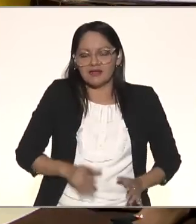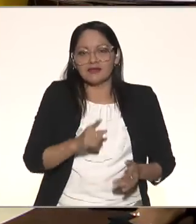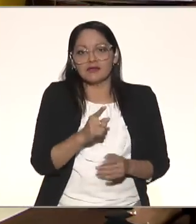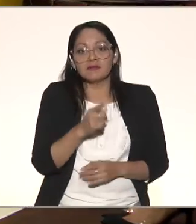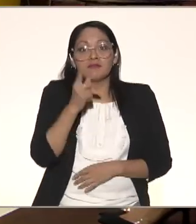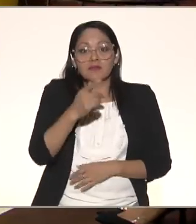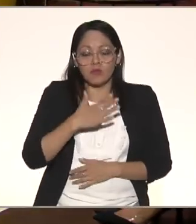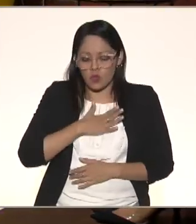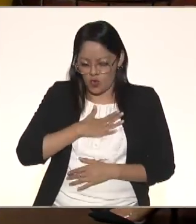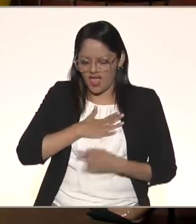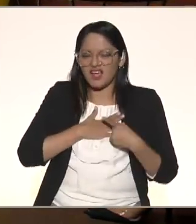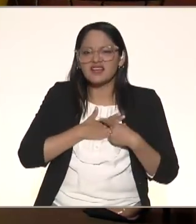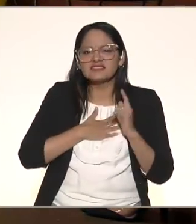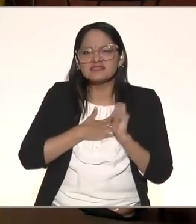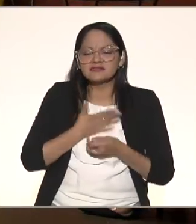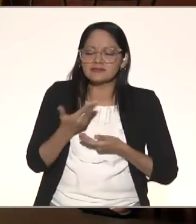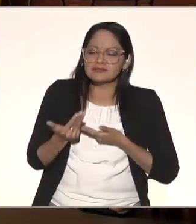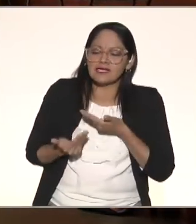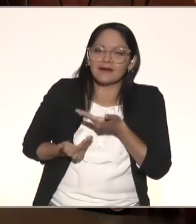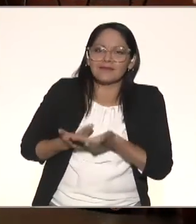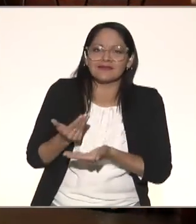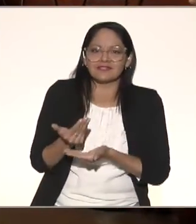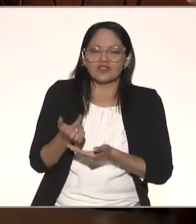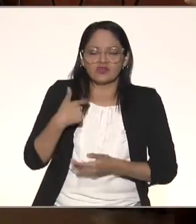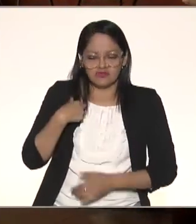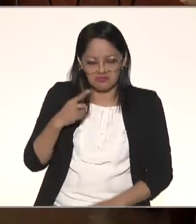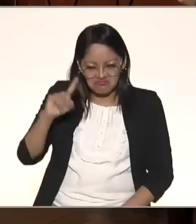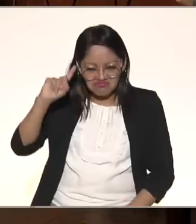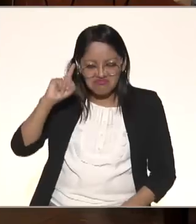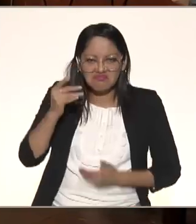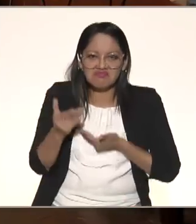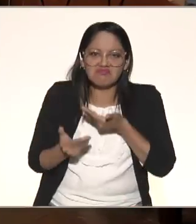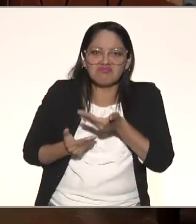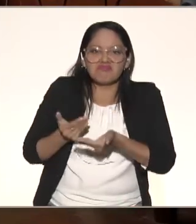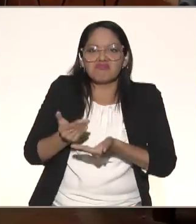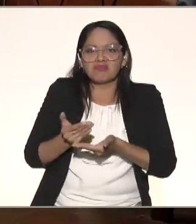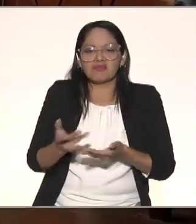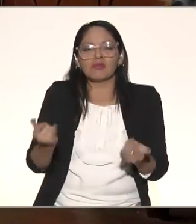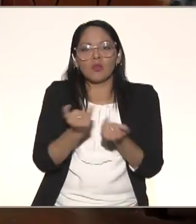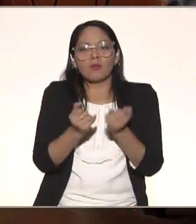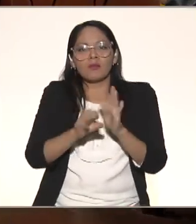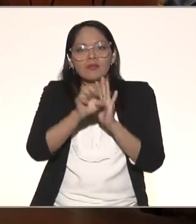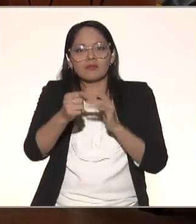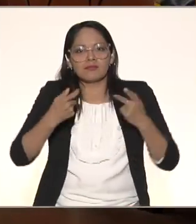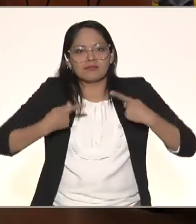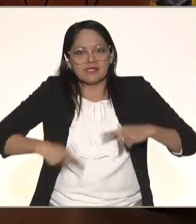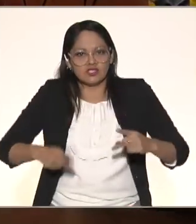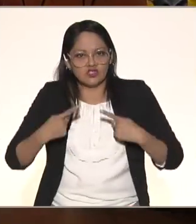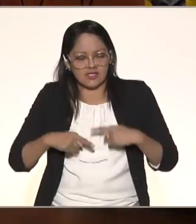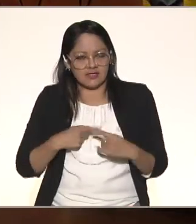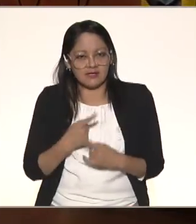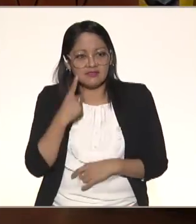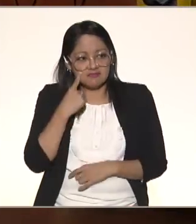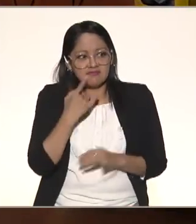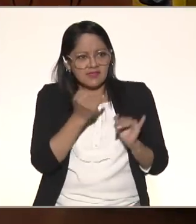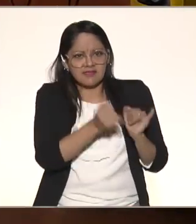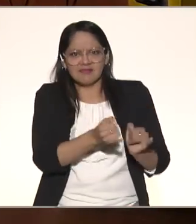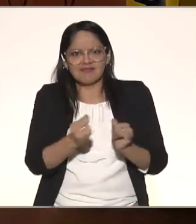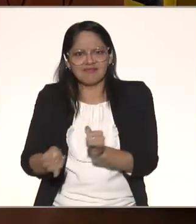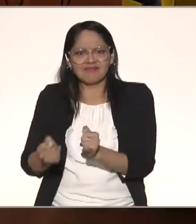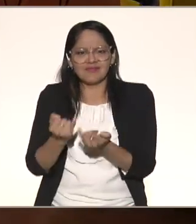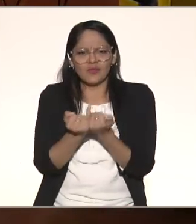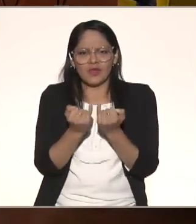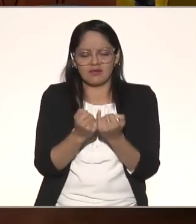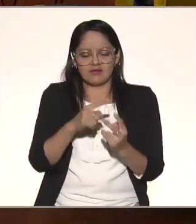servicio. Todos estamos llamados a servir. Somos seres interdependientes. Estas tres vocaciones, soltería,